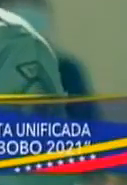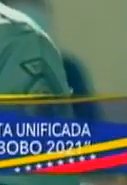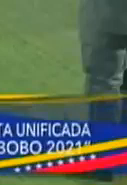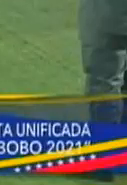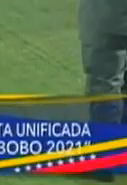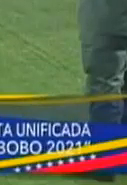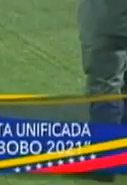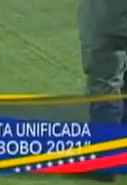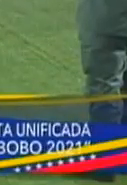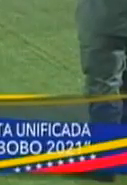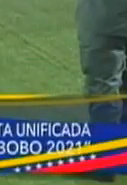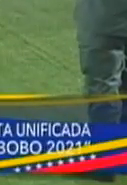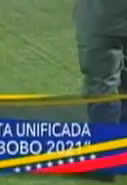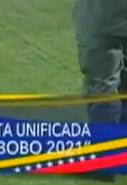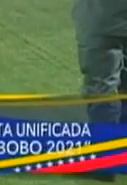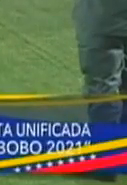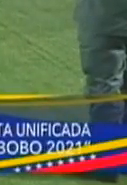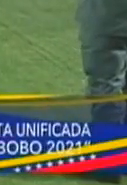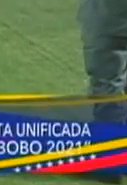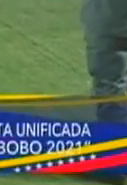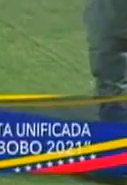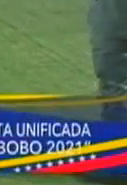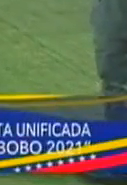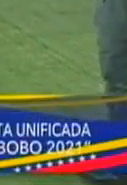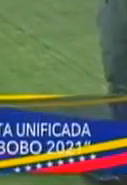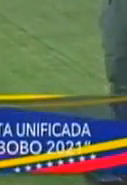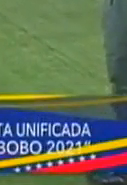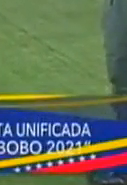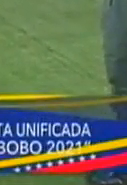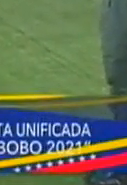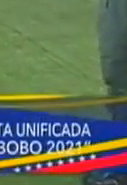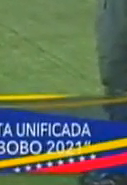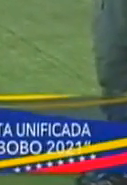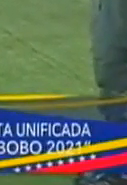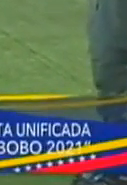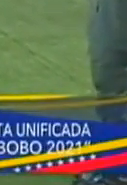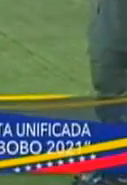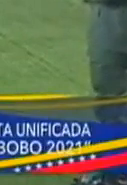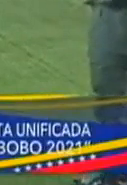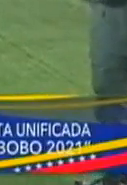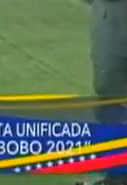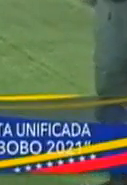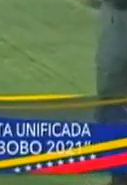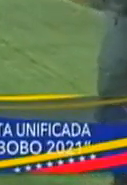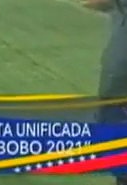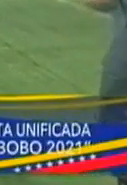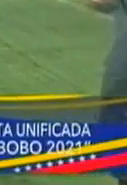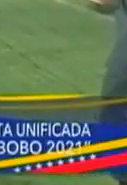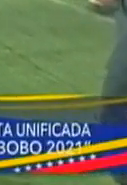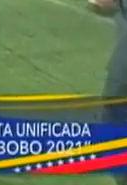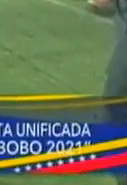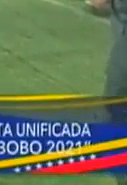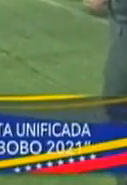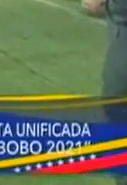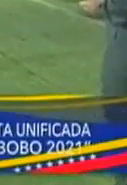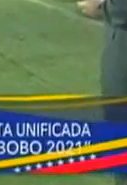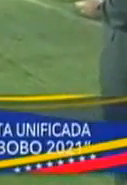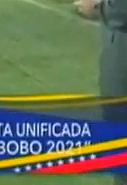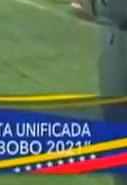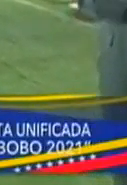exige más cada día. No solamente para la puesta a punto de los sistemas de armas convencionales, sino